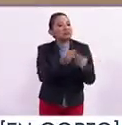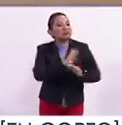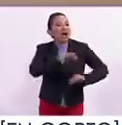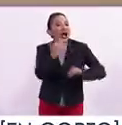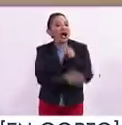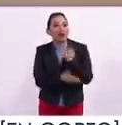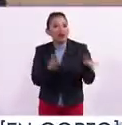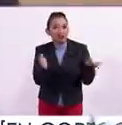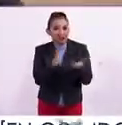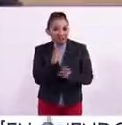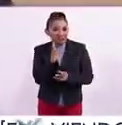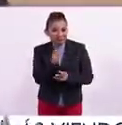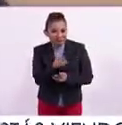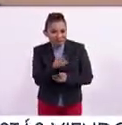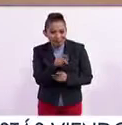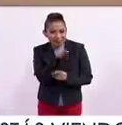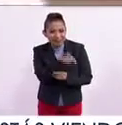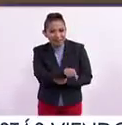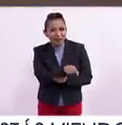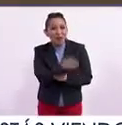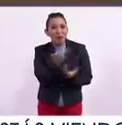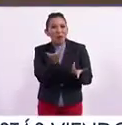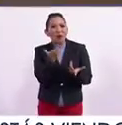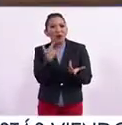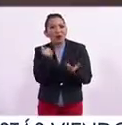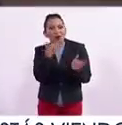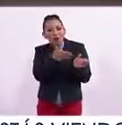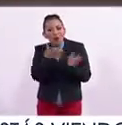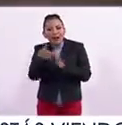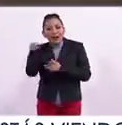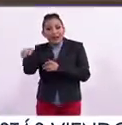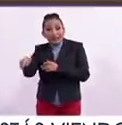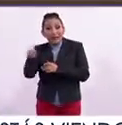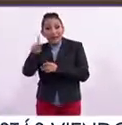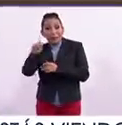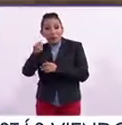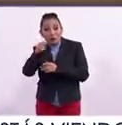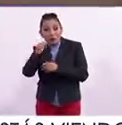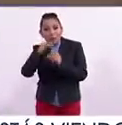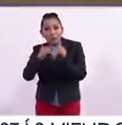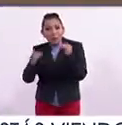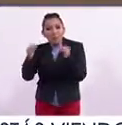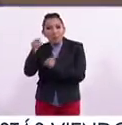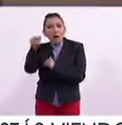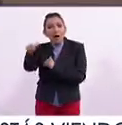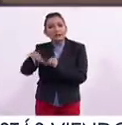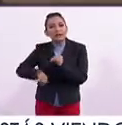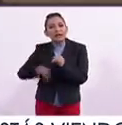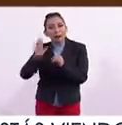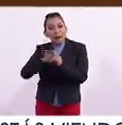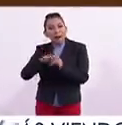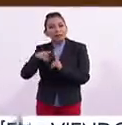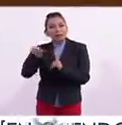o llegar a algunas etapas, digamos, de estudio que son casi obligatorias, ¿no? Entonces se llega